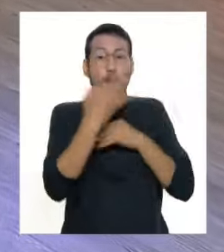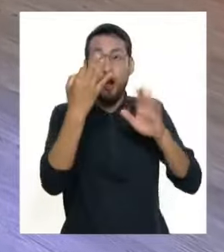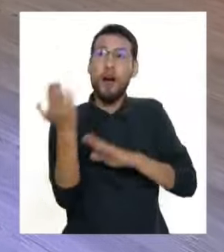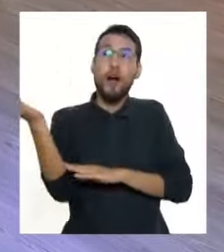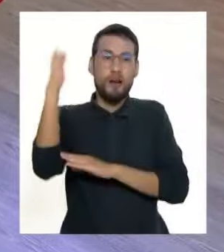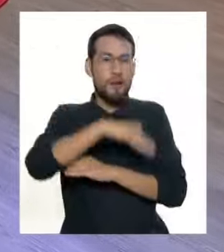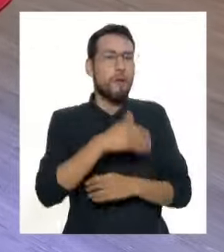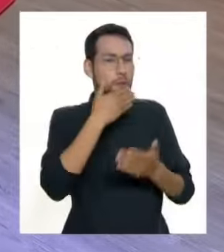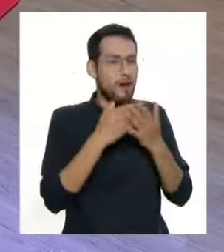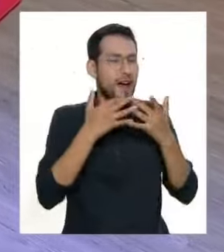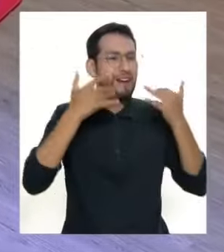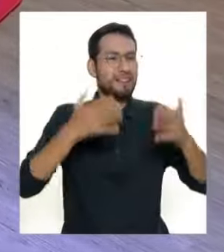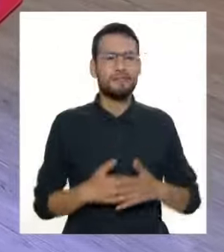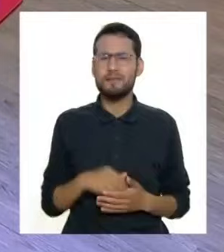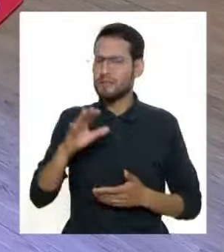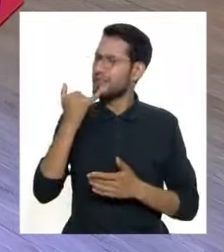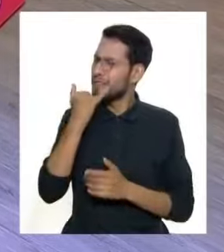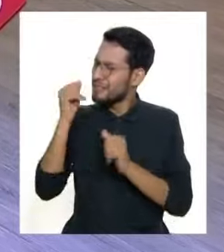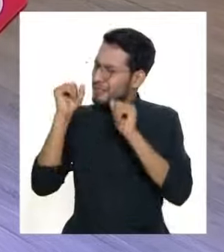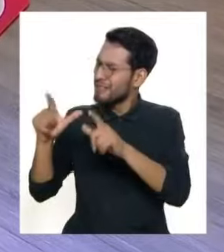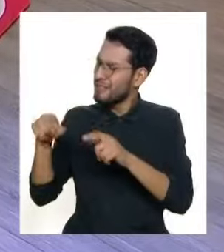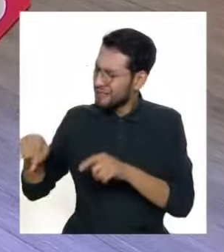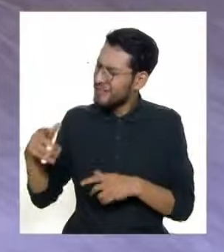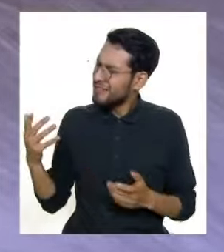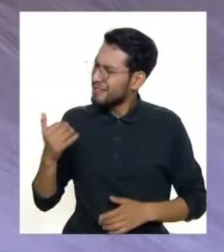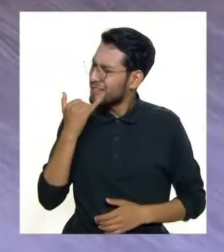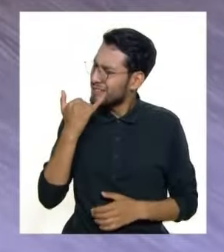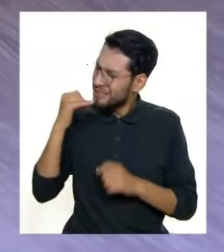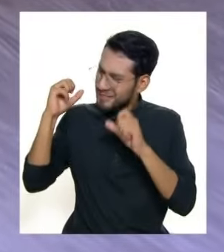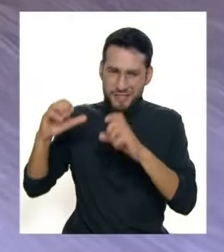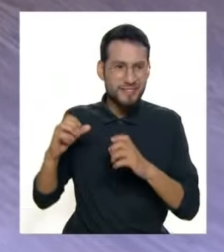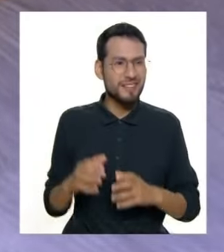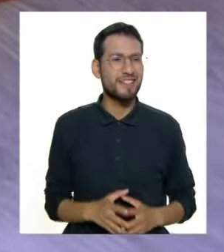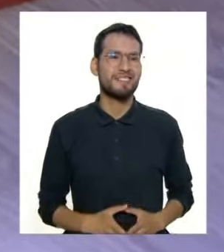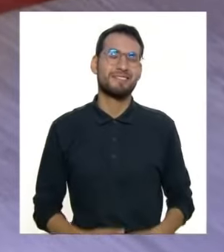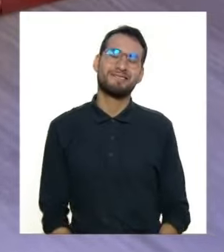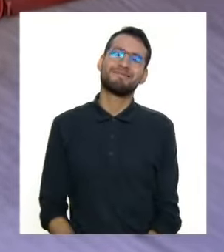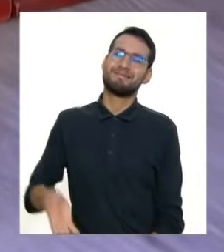Un ratito, chicos, ¿por qué han puesto los tachos de luces acá abajo?